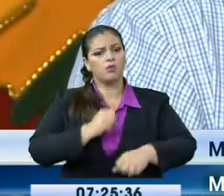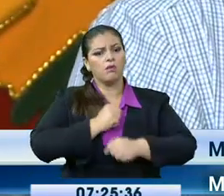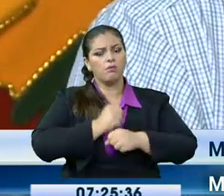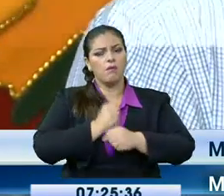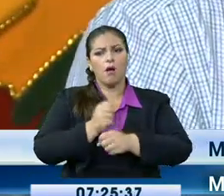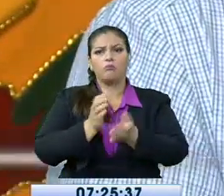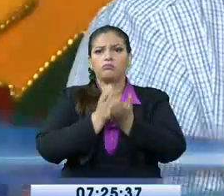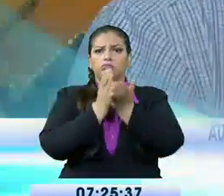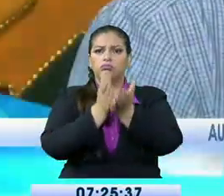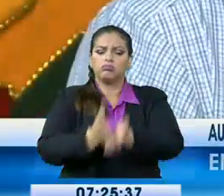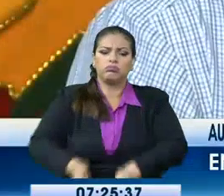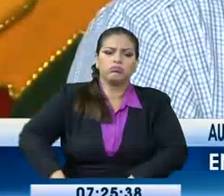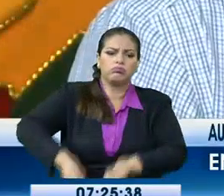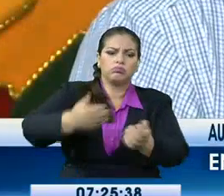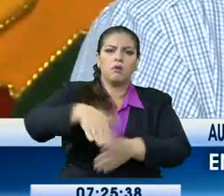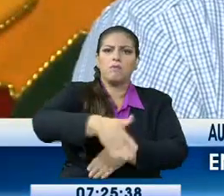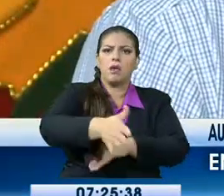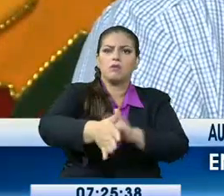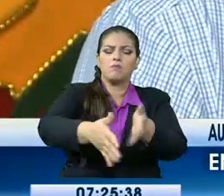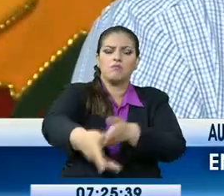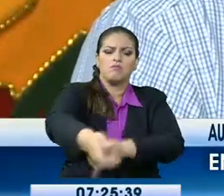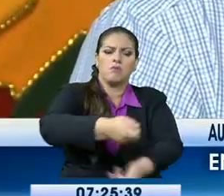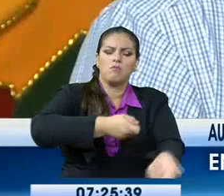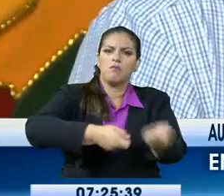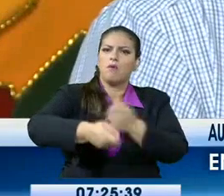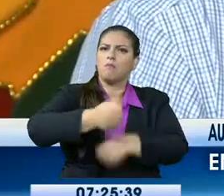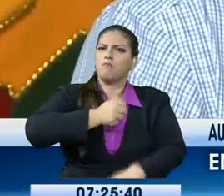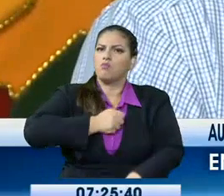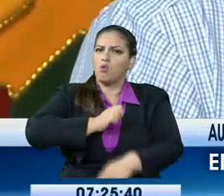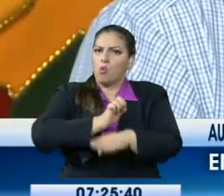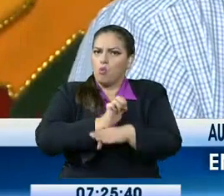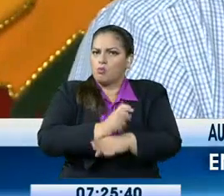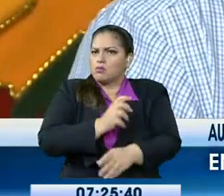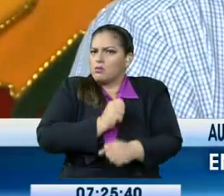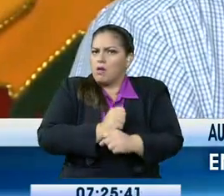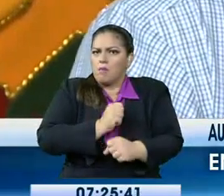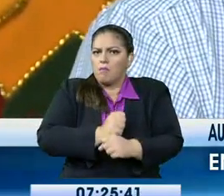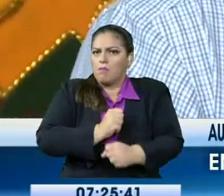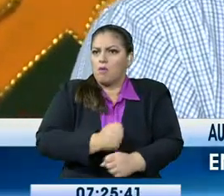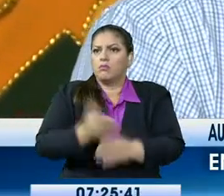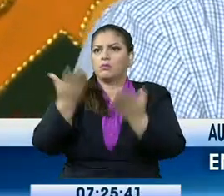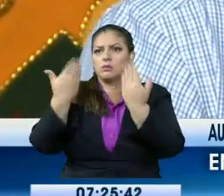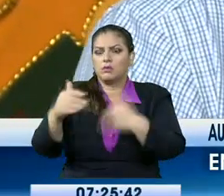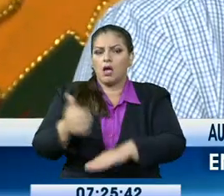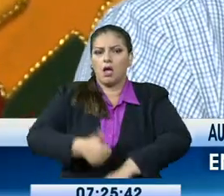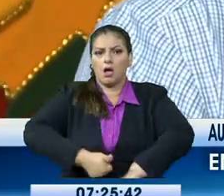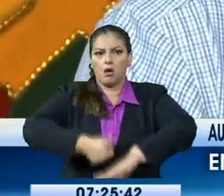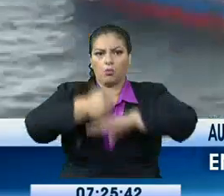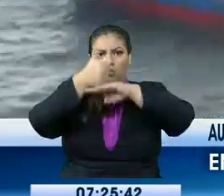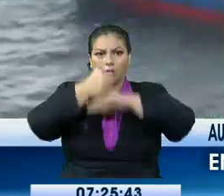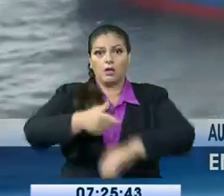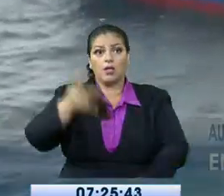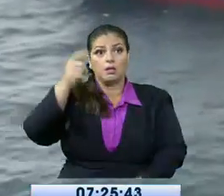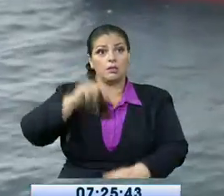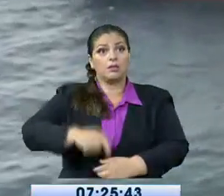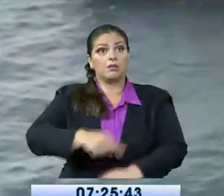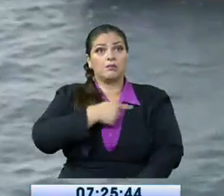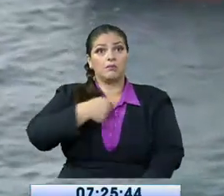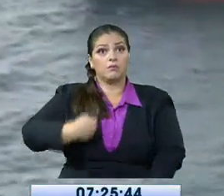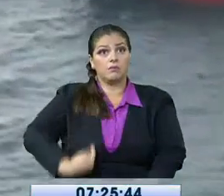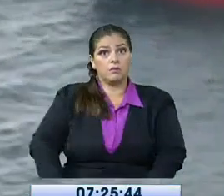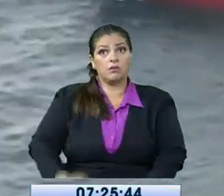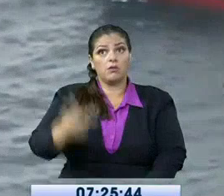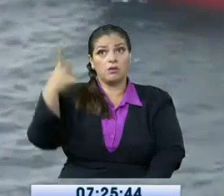hemos comunicado todas estas circunstancias a varias autoridades, entre ellas a nuestra canciller.